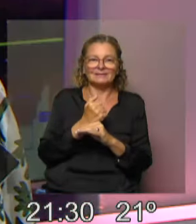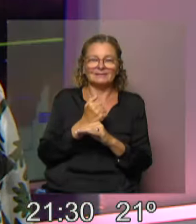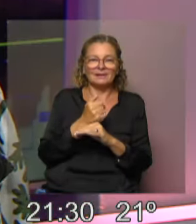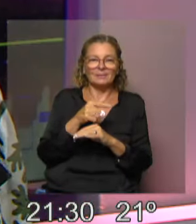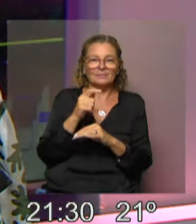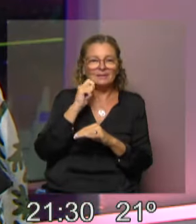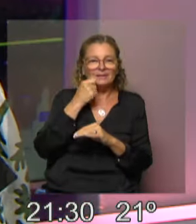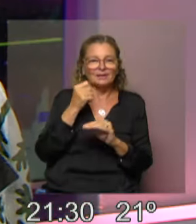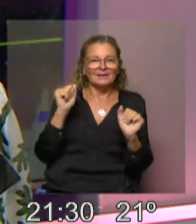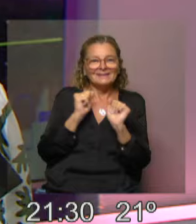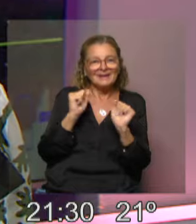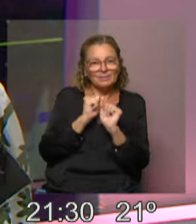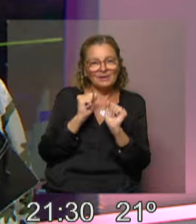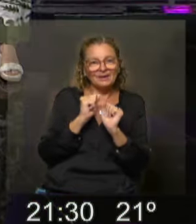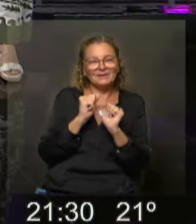dieron ganas que llegue el invierno.